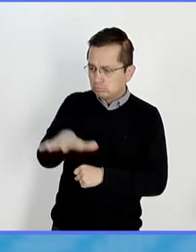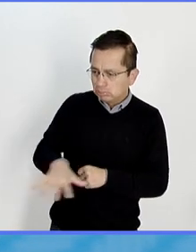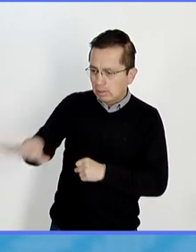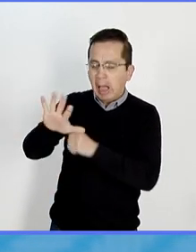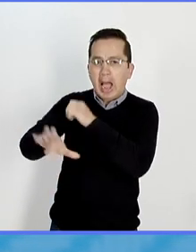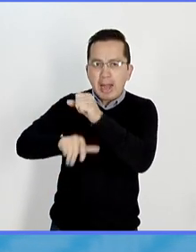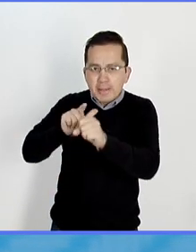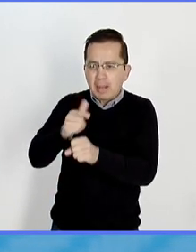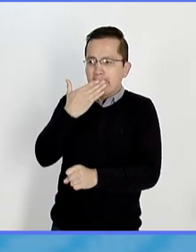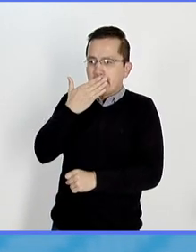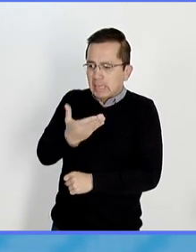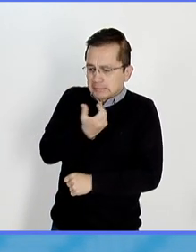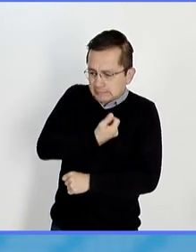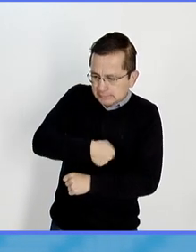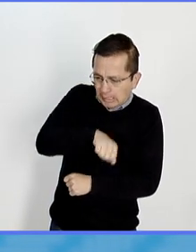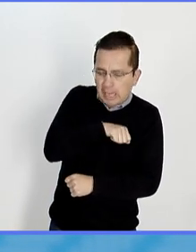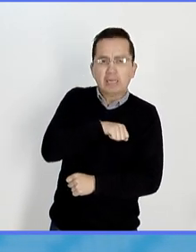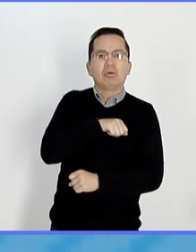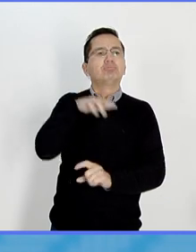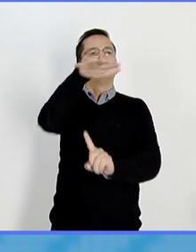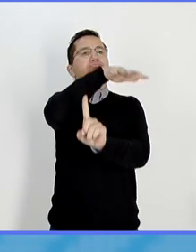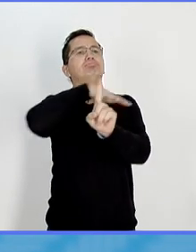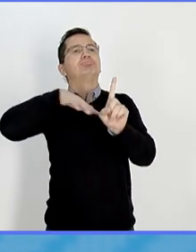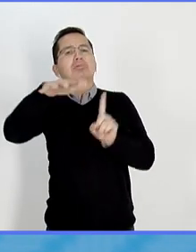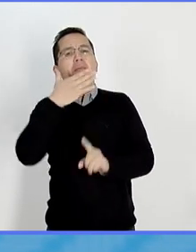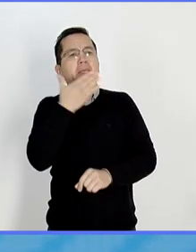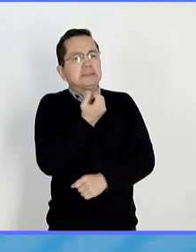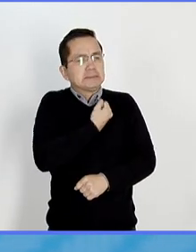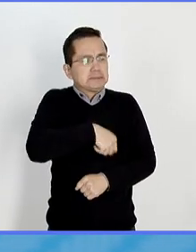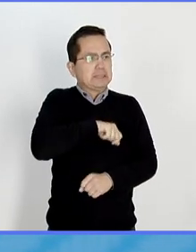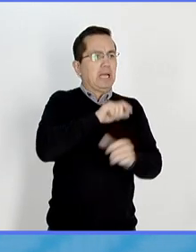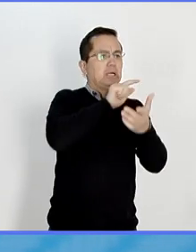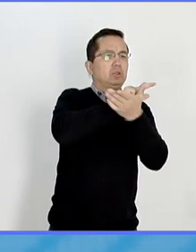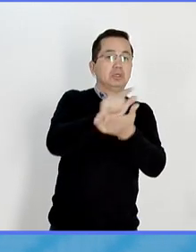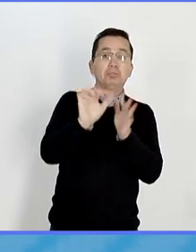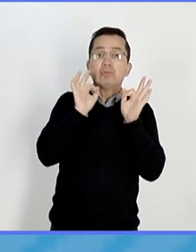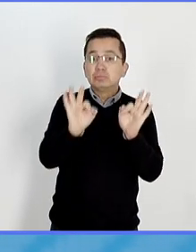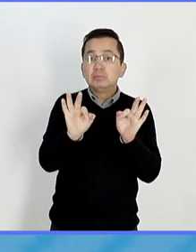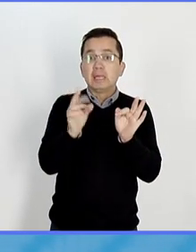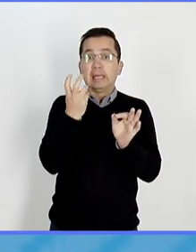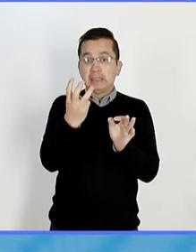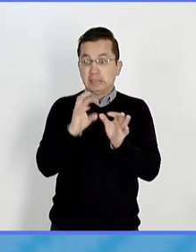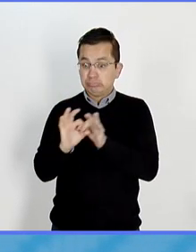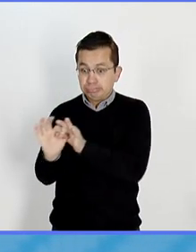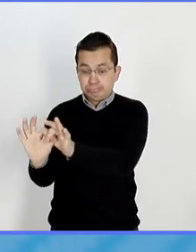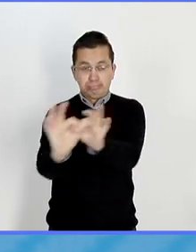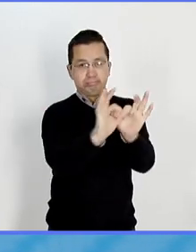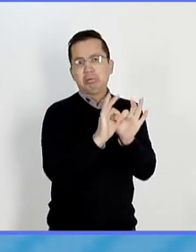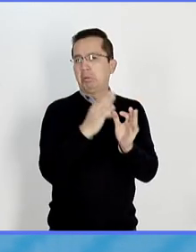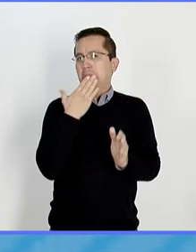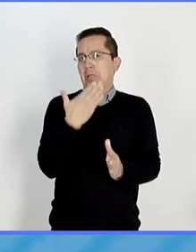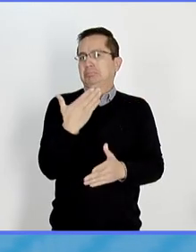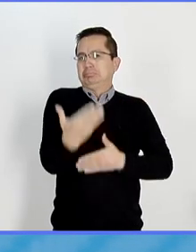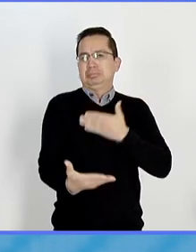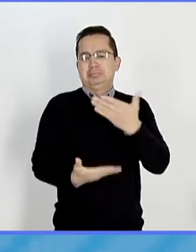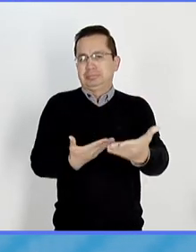interrelacionados entre el ambiente, la salud animal y la salud de personas. Entonces, tenemos que monitorear